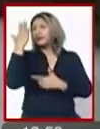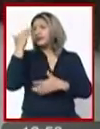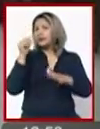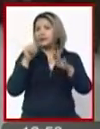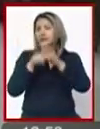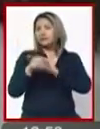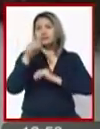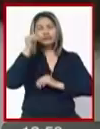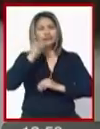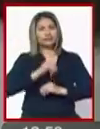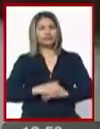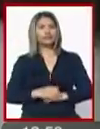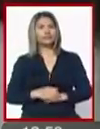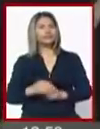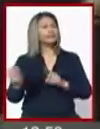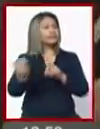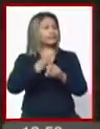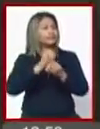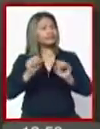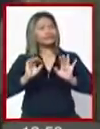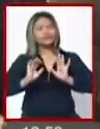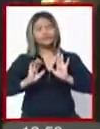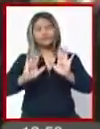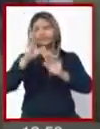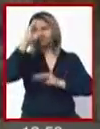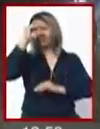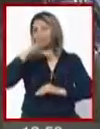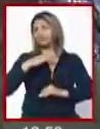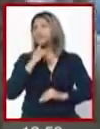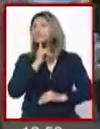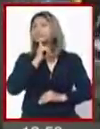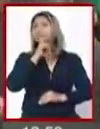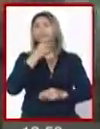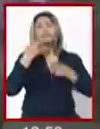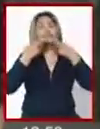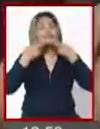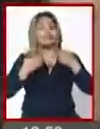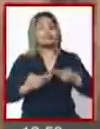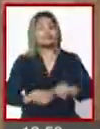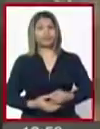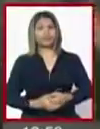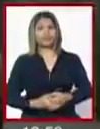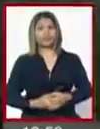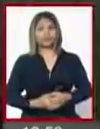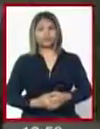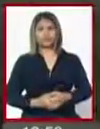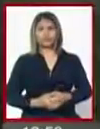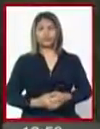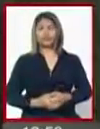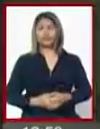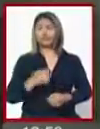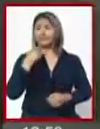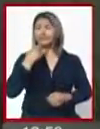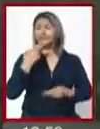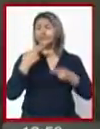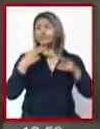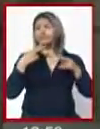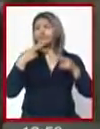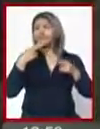presunto feminicidio. En medio de los golpes y empujones, el sindicado aseguraba ser inocente.